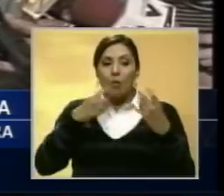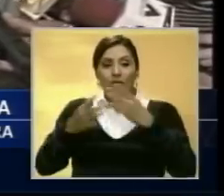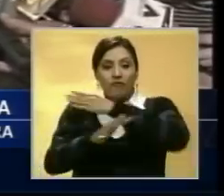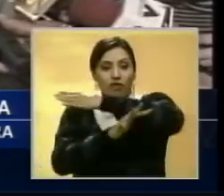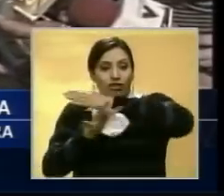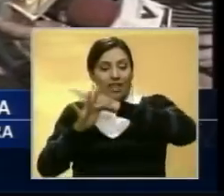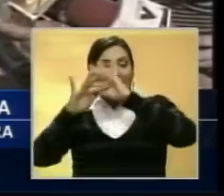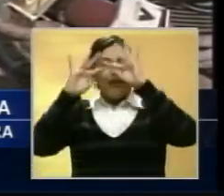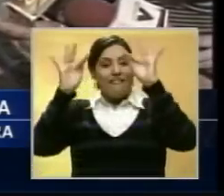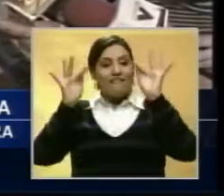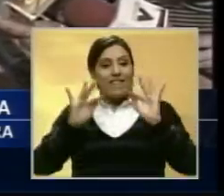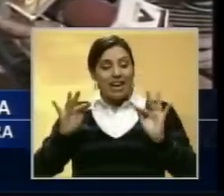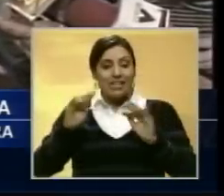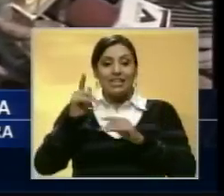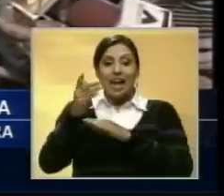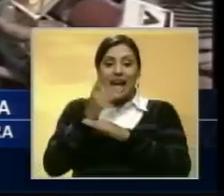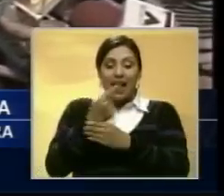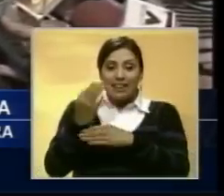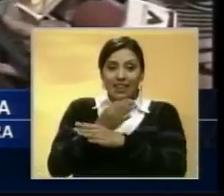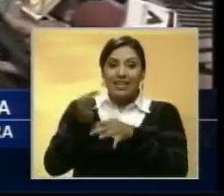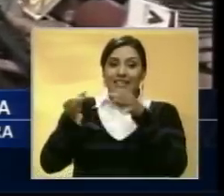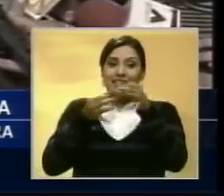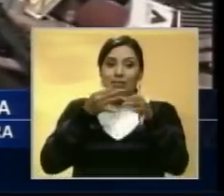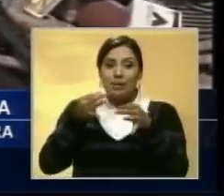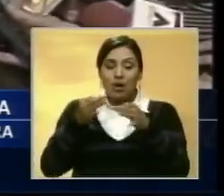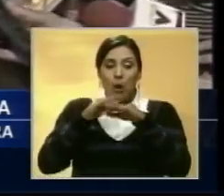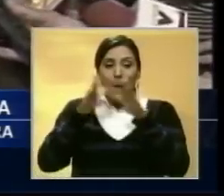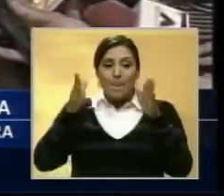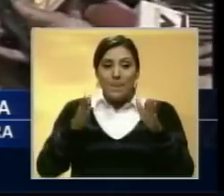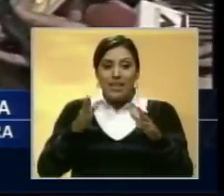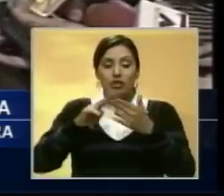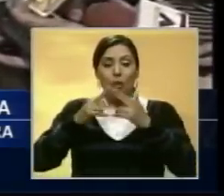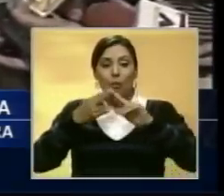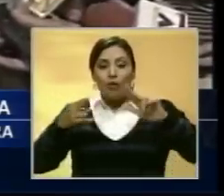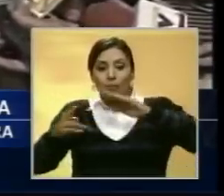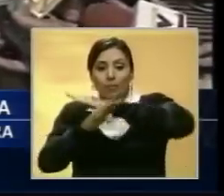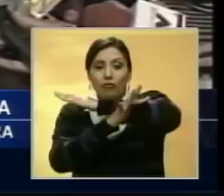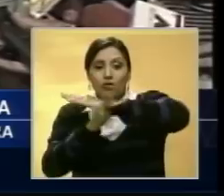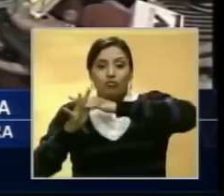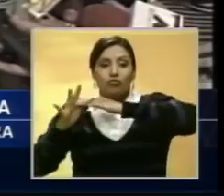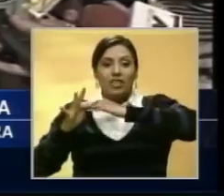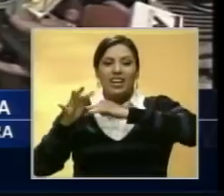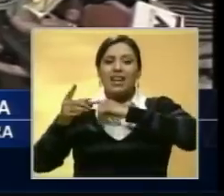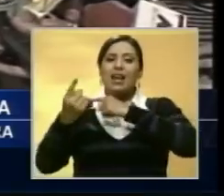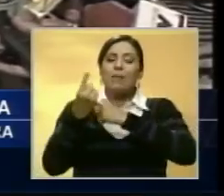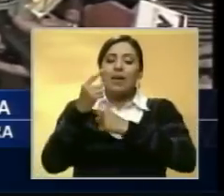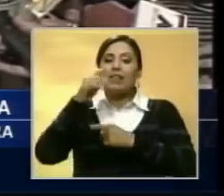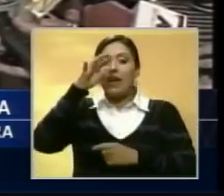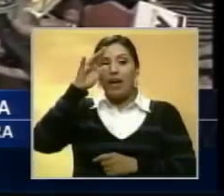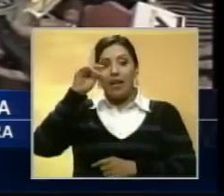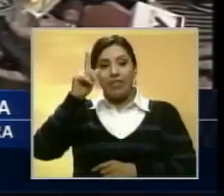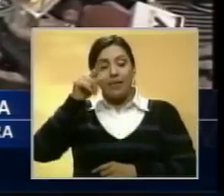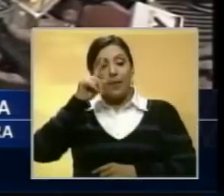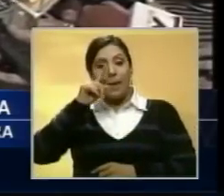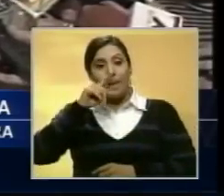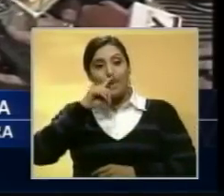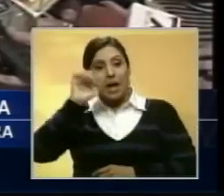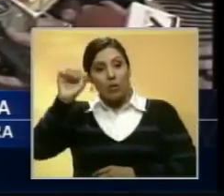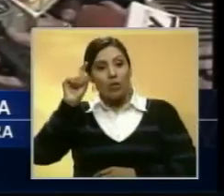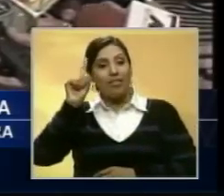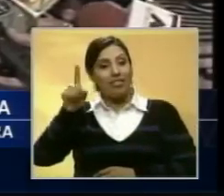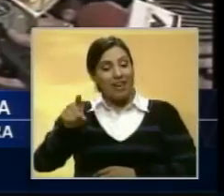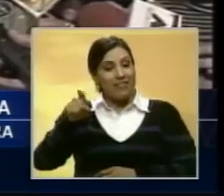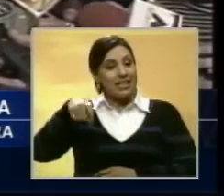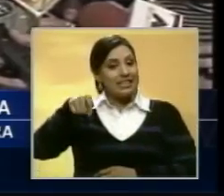frontera feliz, como habla el ministro Villegas, y una frontera de paz, como habla el presidente Nicolás Maduro, se necesitan